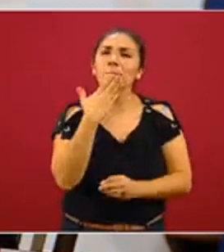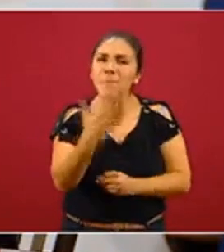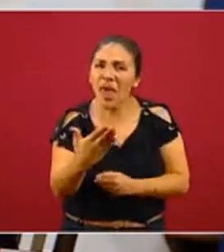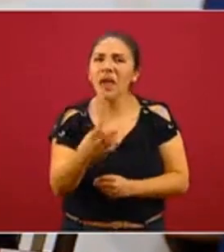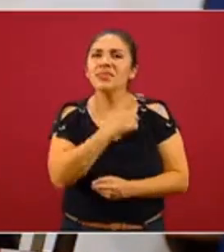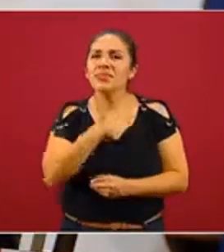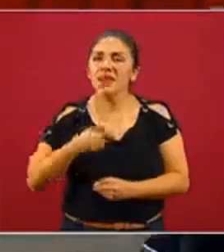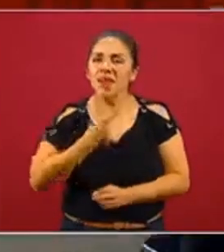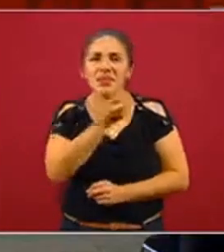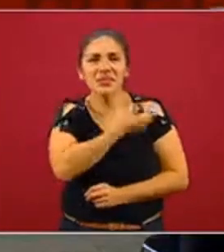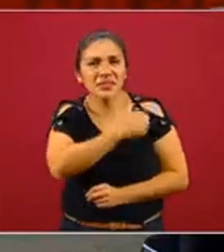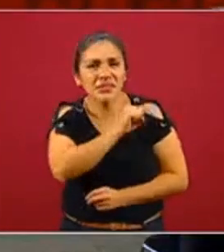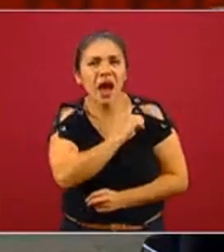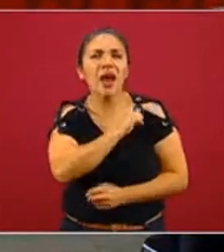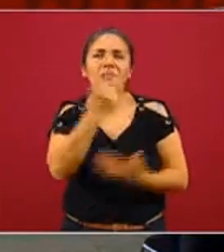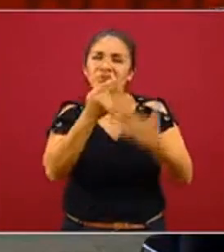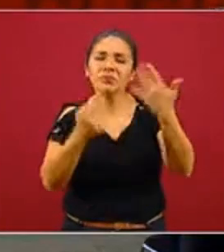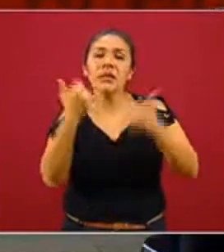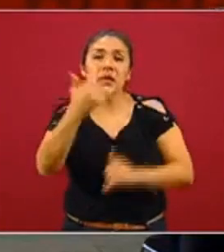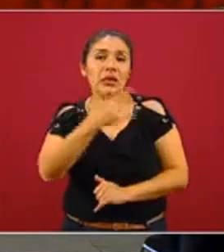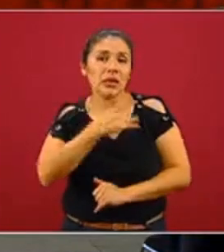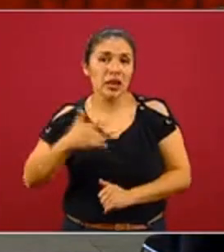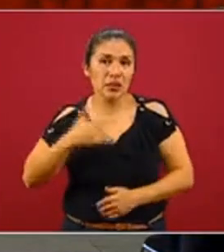alimentación saludable y lactancia materna.